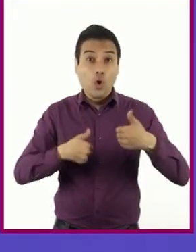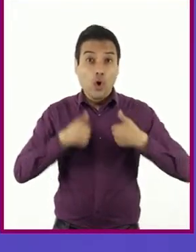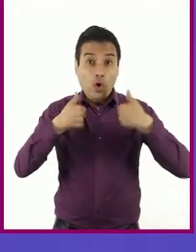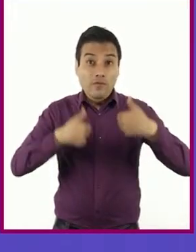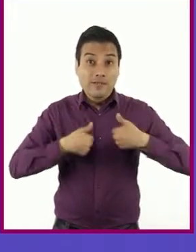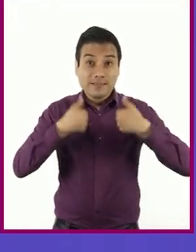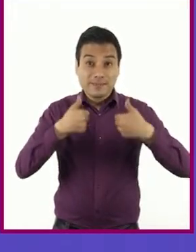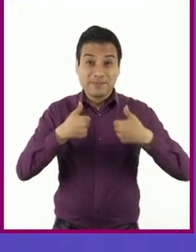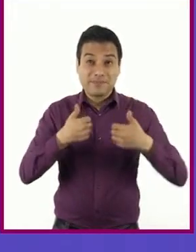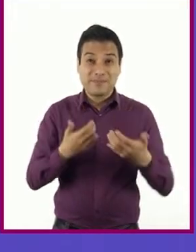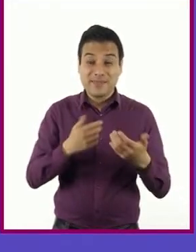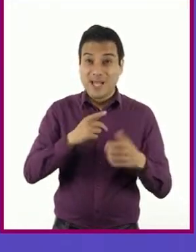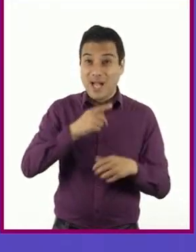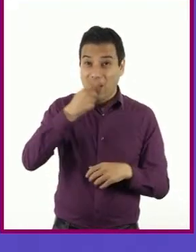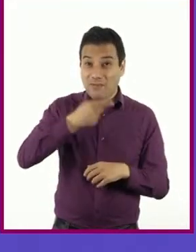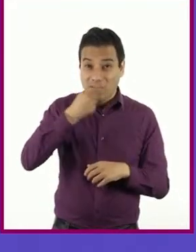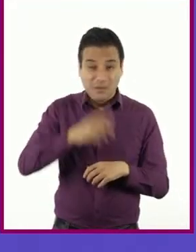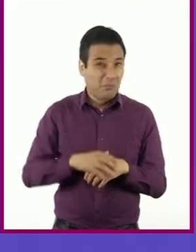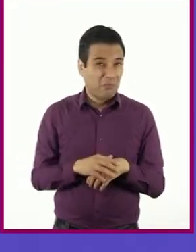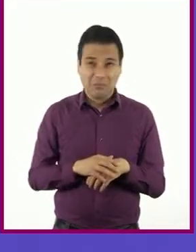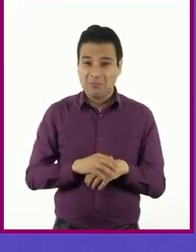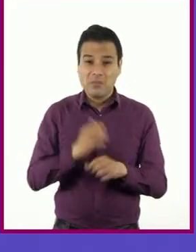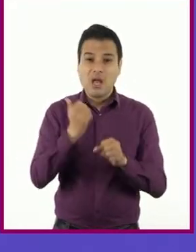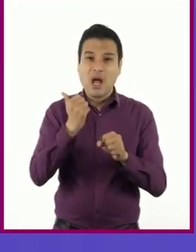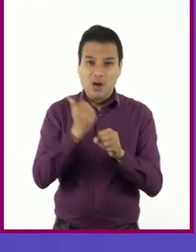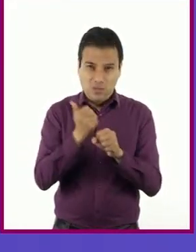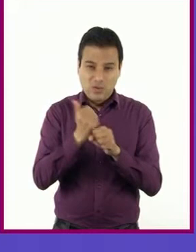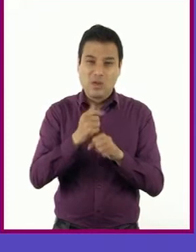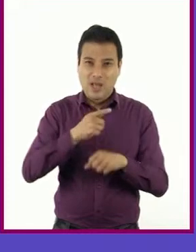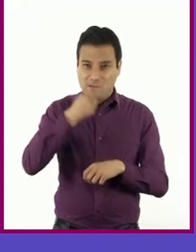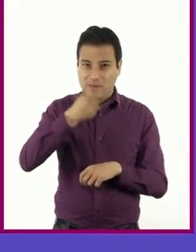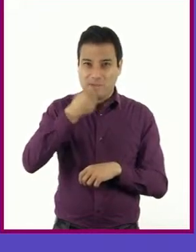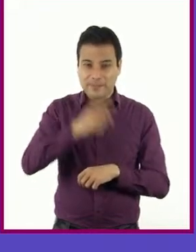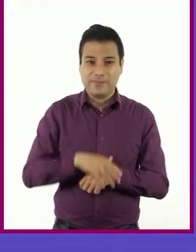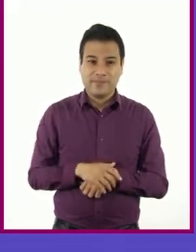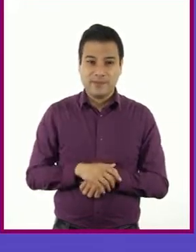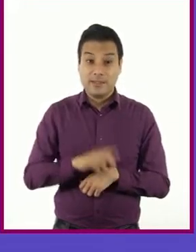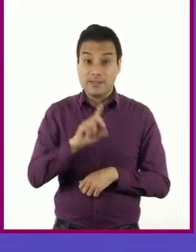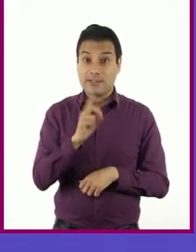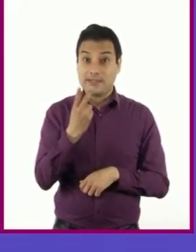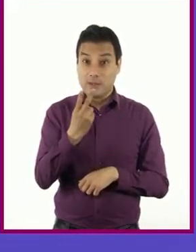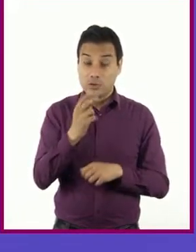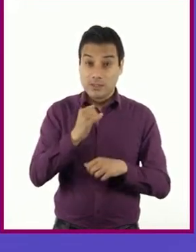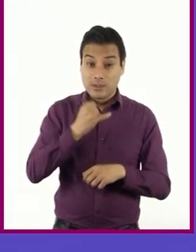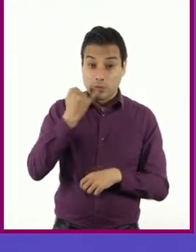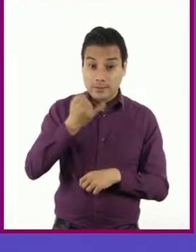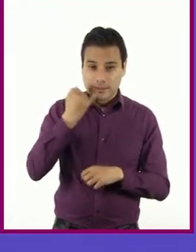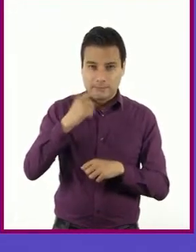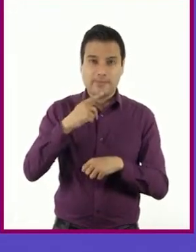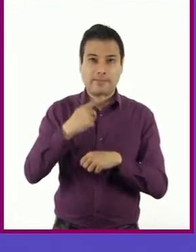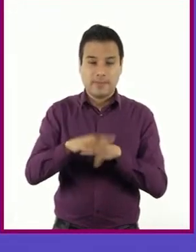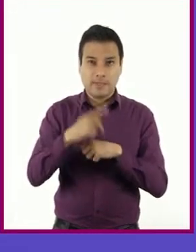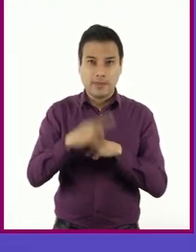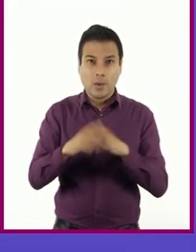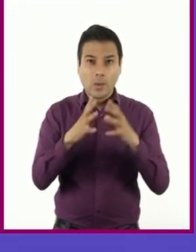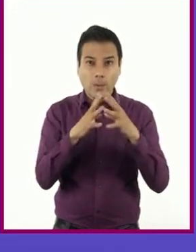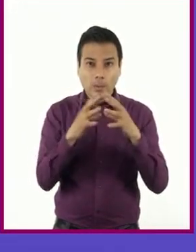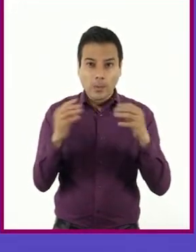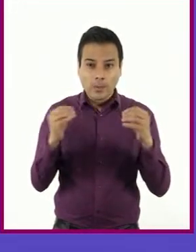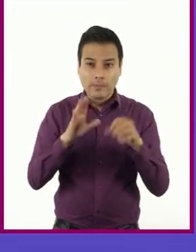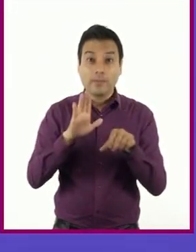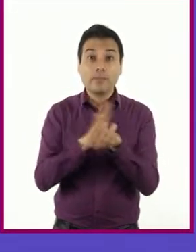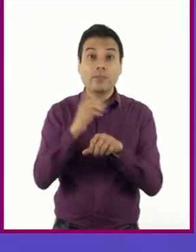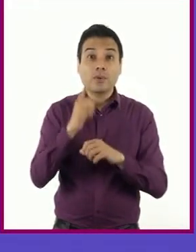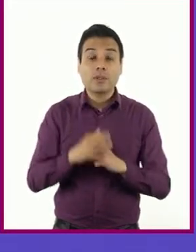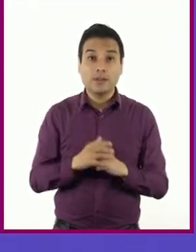abuelos y solo la hablan parcialmente. 32 están en peligro grave de extinción porque la